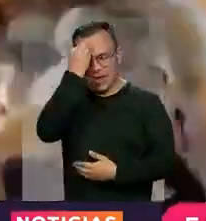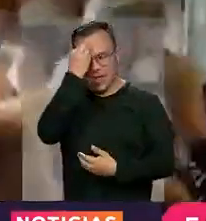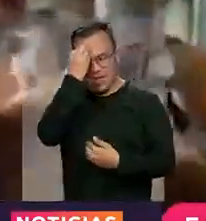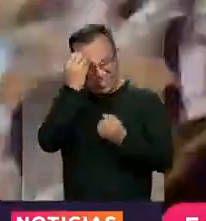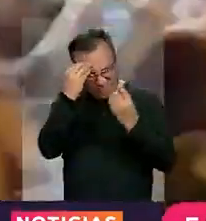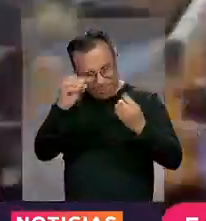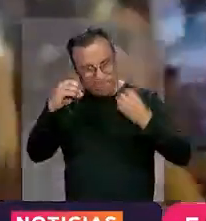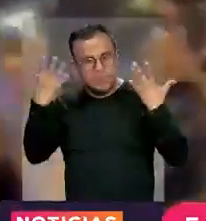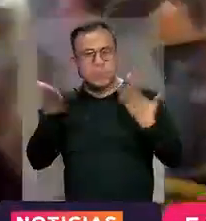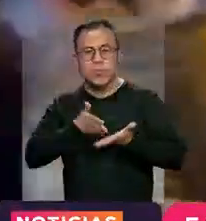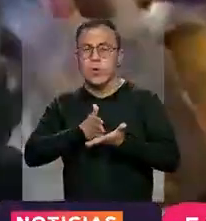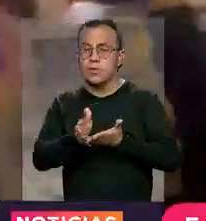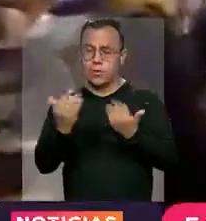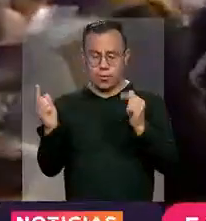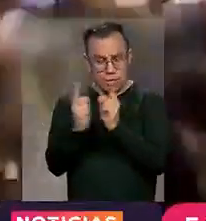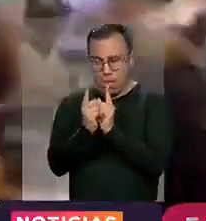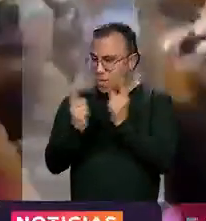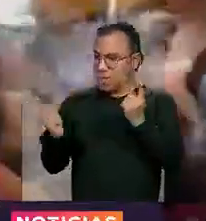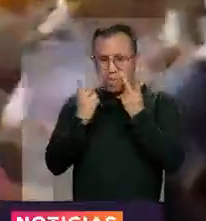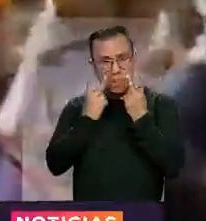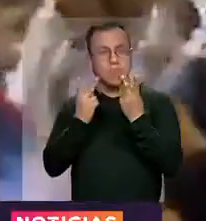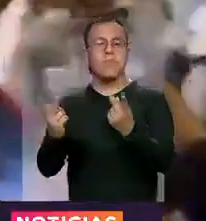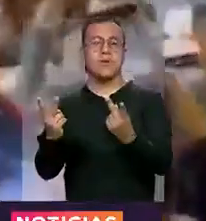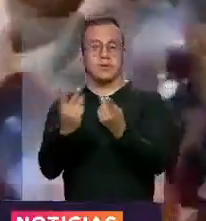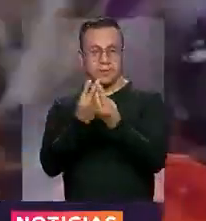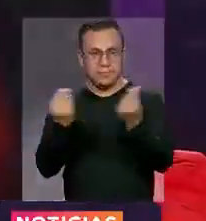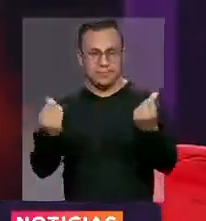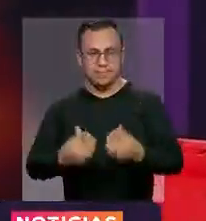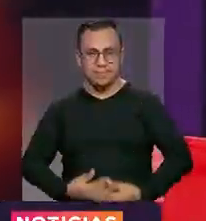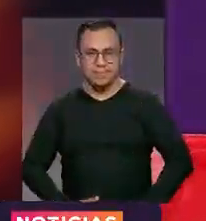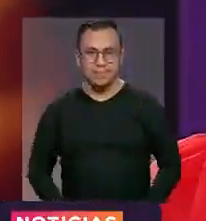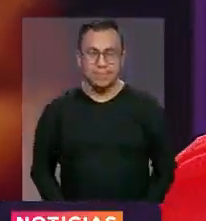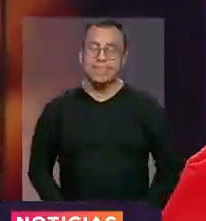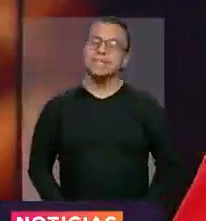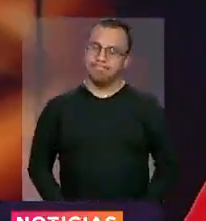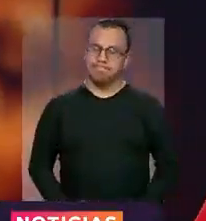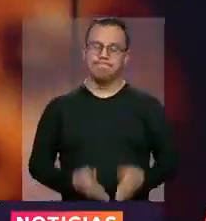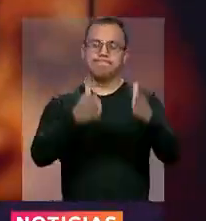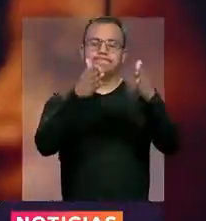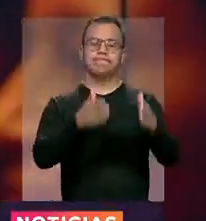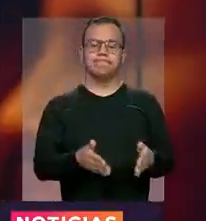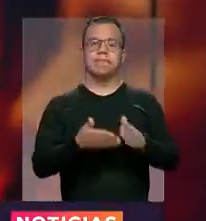resignarás. Paz en su tumba. Y jóvenes de colegio.